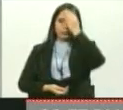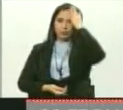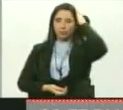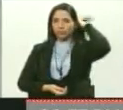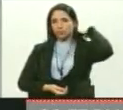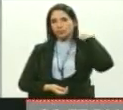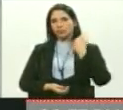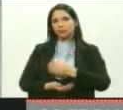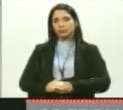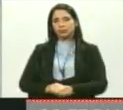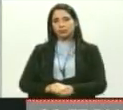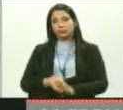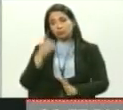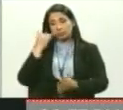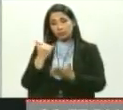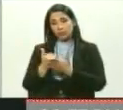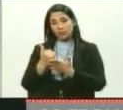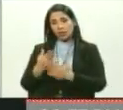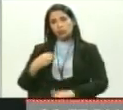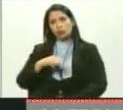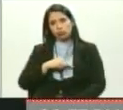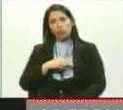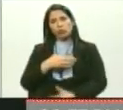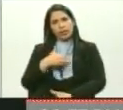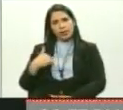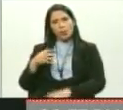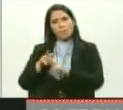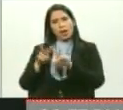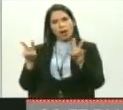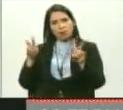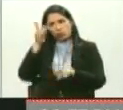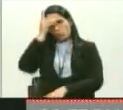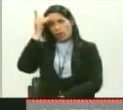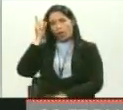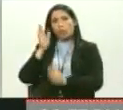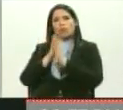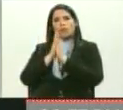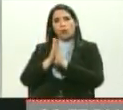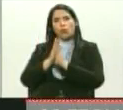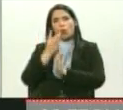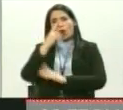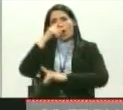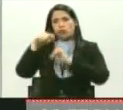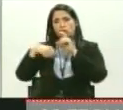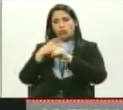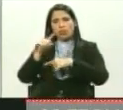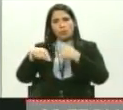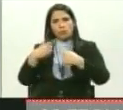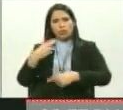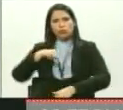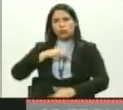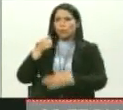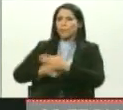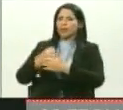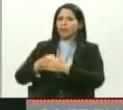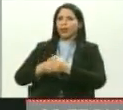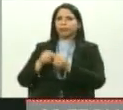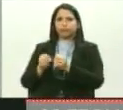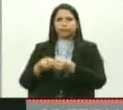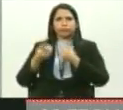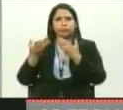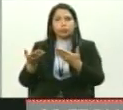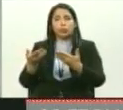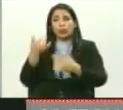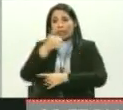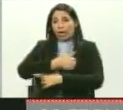fíjate, sobre todo queremos paz, Diosdado. Un año después, todas las batallas que hemos dado, y creo que de cada